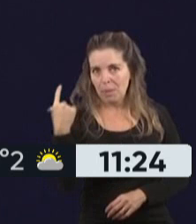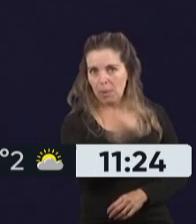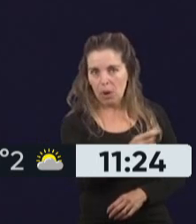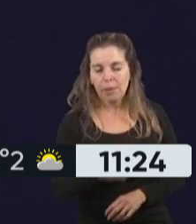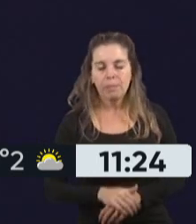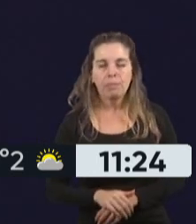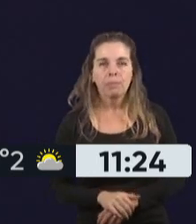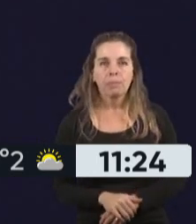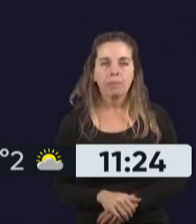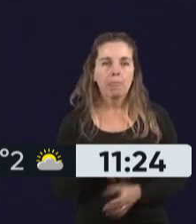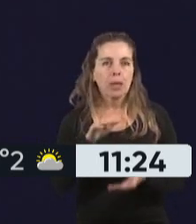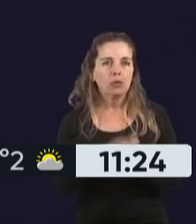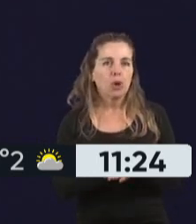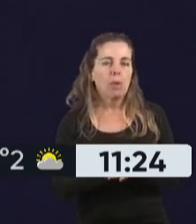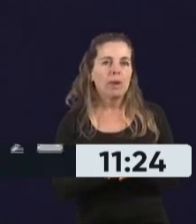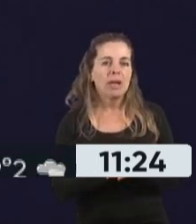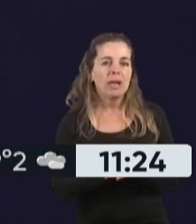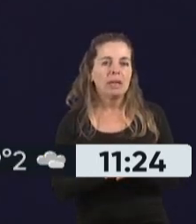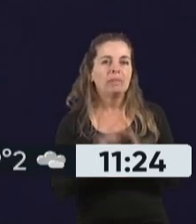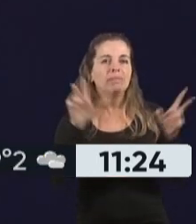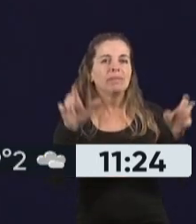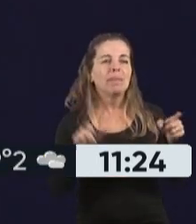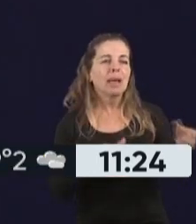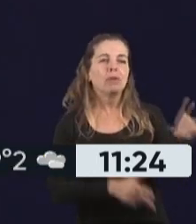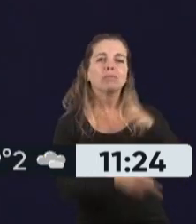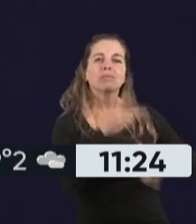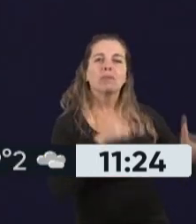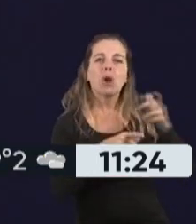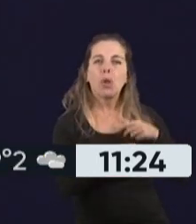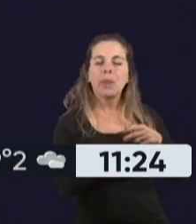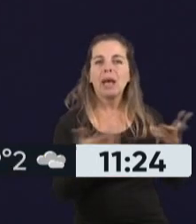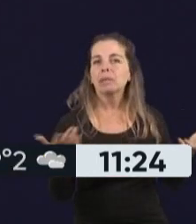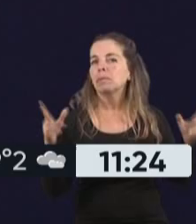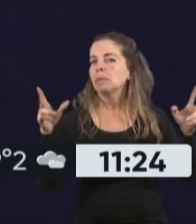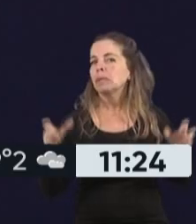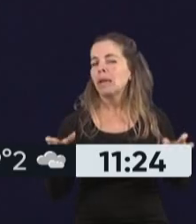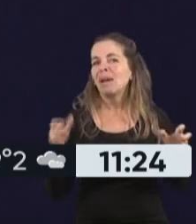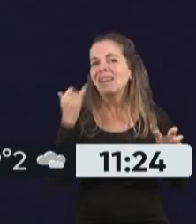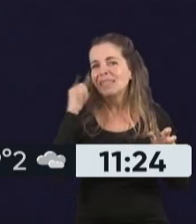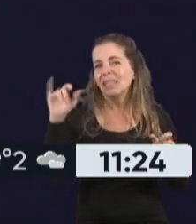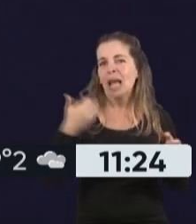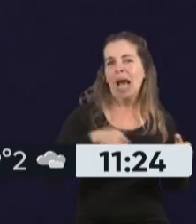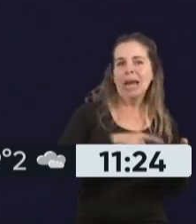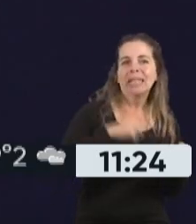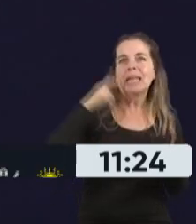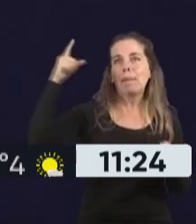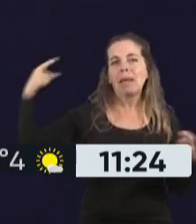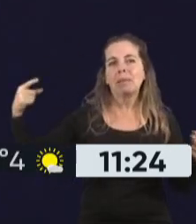con respecto a lo que vos me haces referencia, el tema es un tema que está saldado porque claramente era una